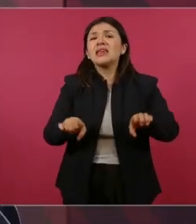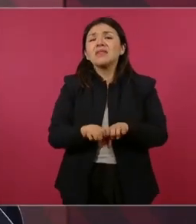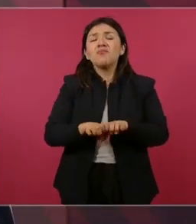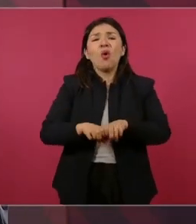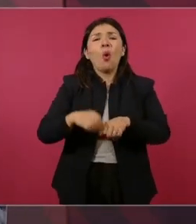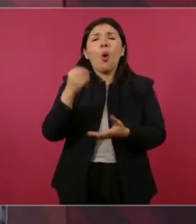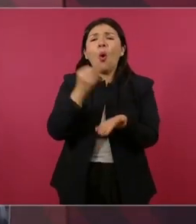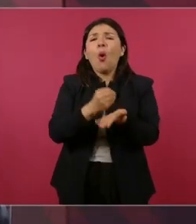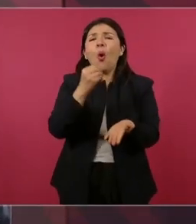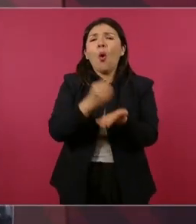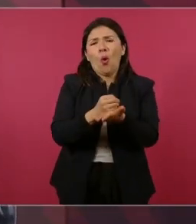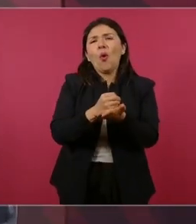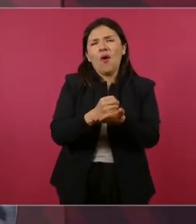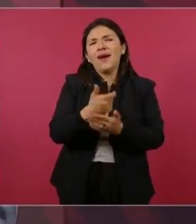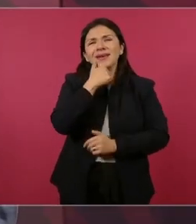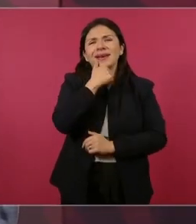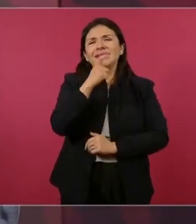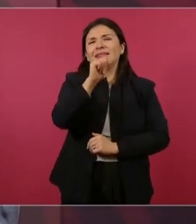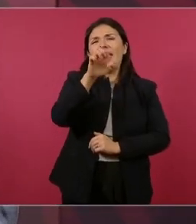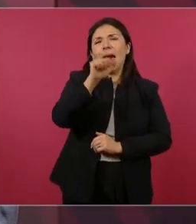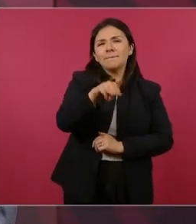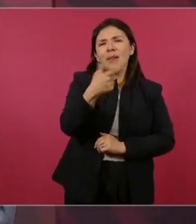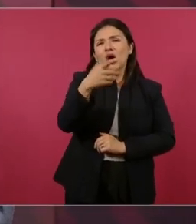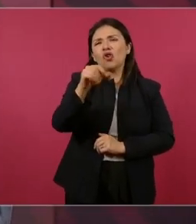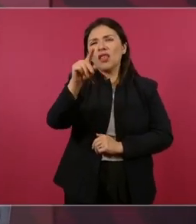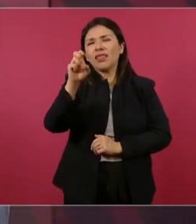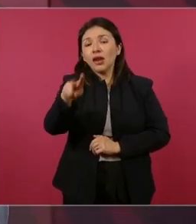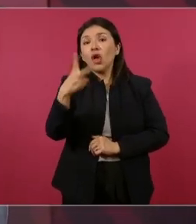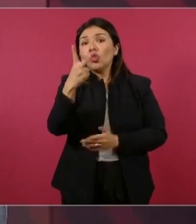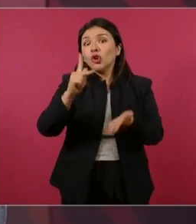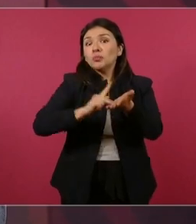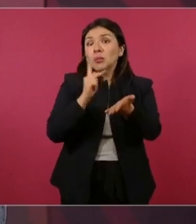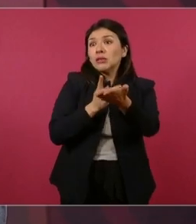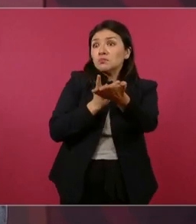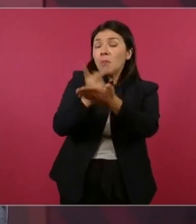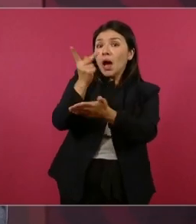por ejemplo, dos veces Pulitzer.